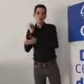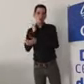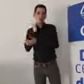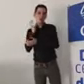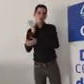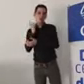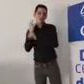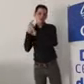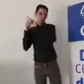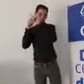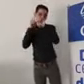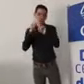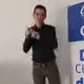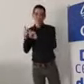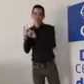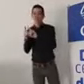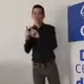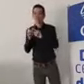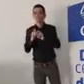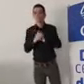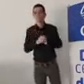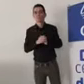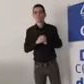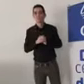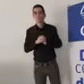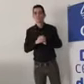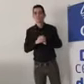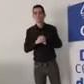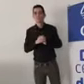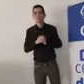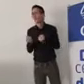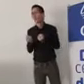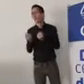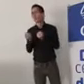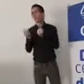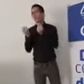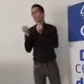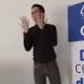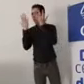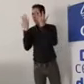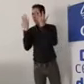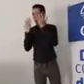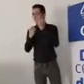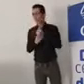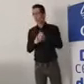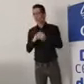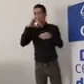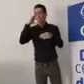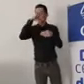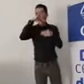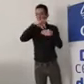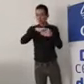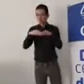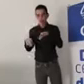los estados? No conozco en detalle el funcionamiento, pero ¿cuántos son electos jóvenes? ¿Cuántos de los que se eligen en cada vez